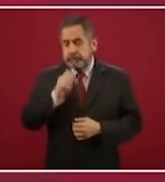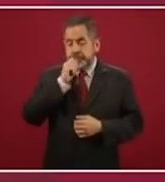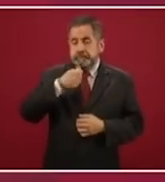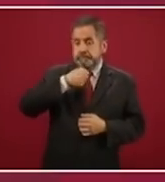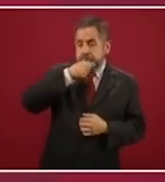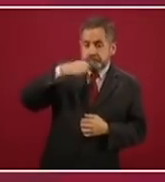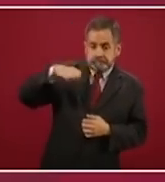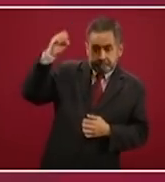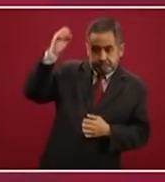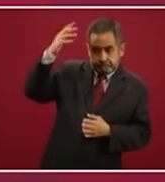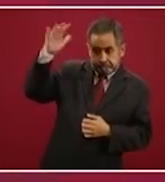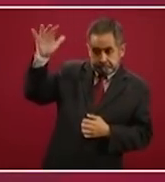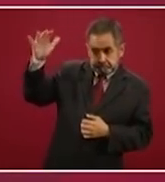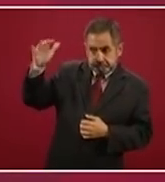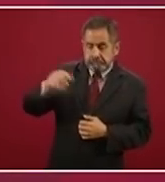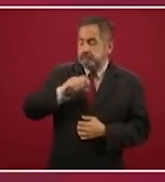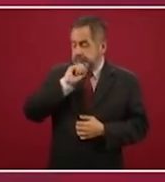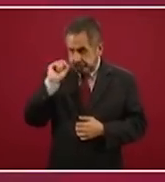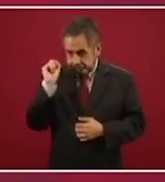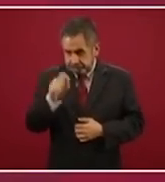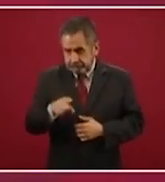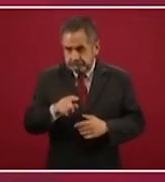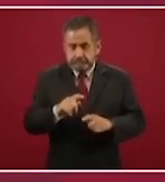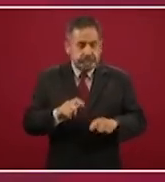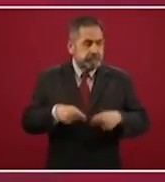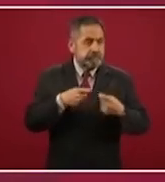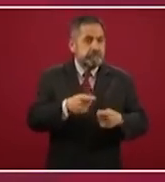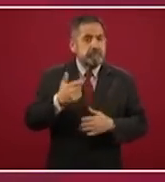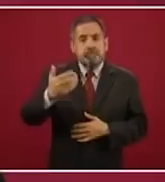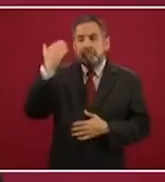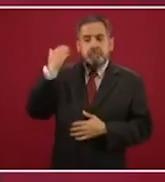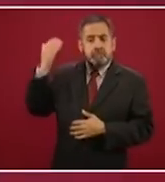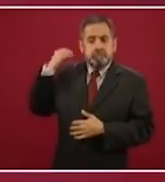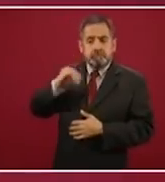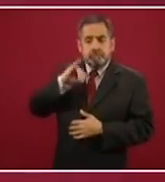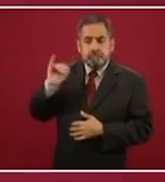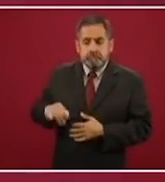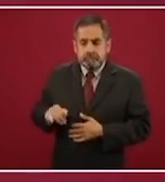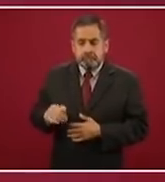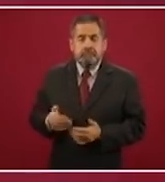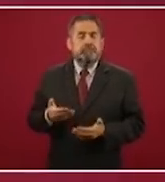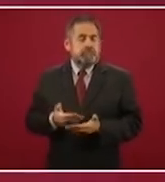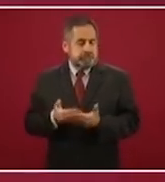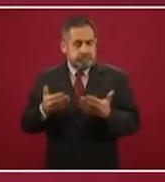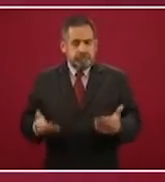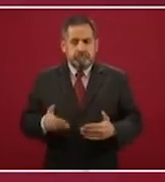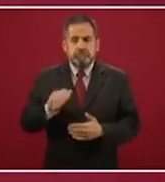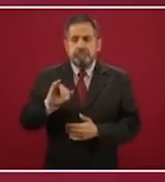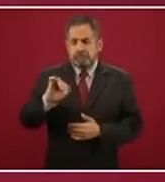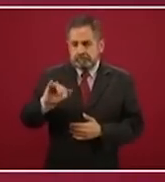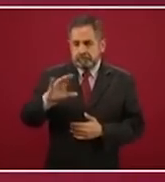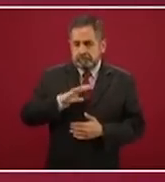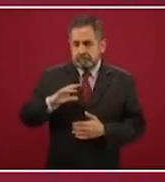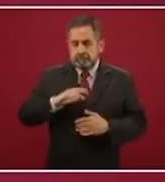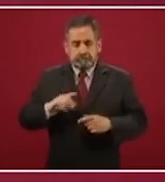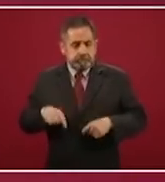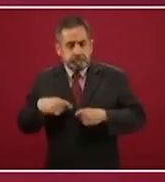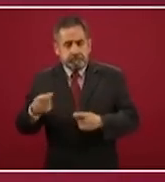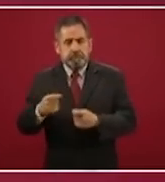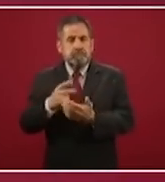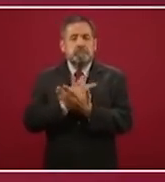adultos mayores, también como nunca se está aplicando un